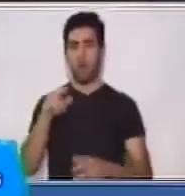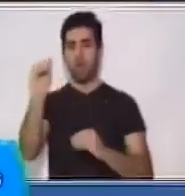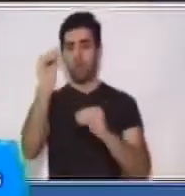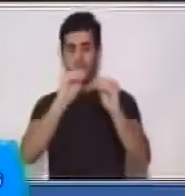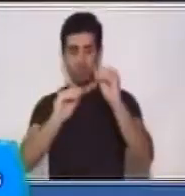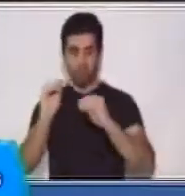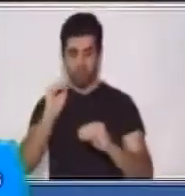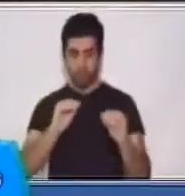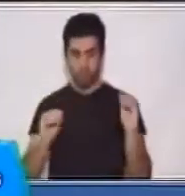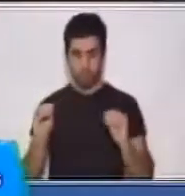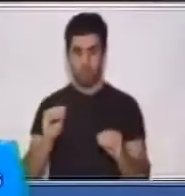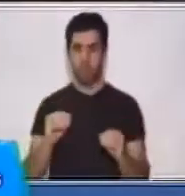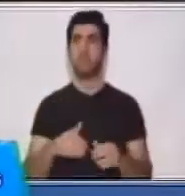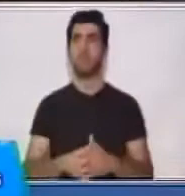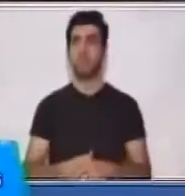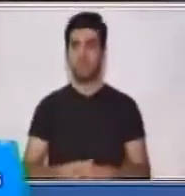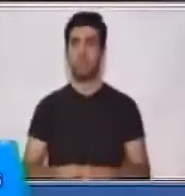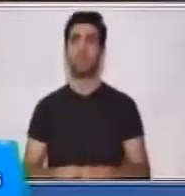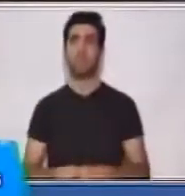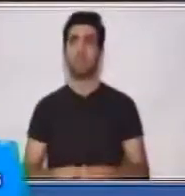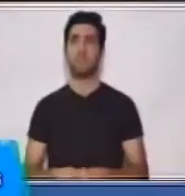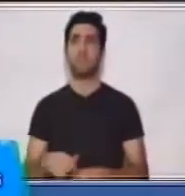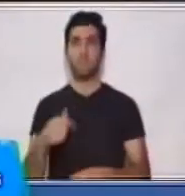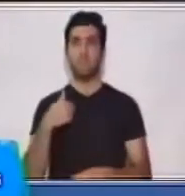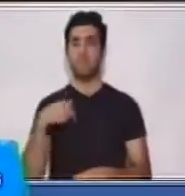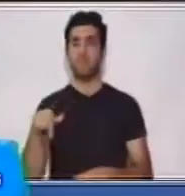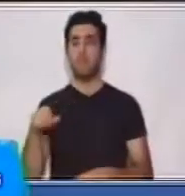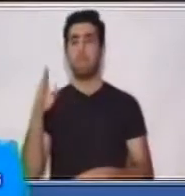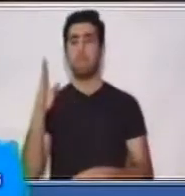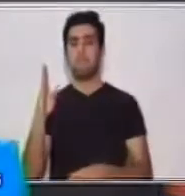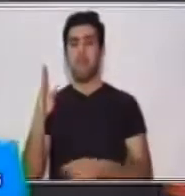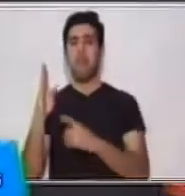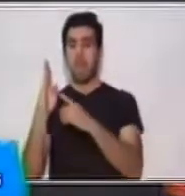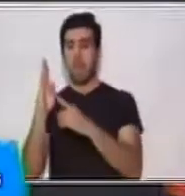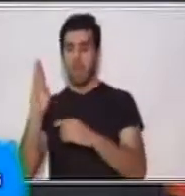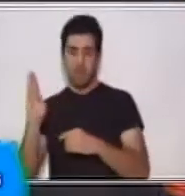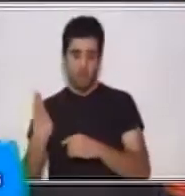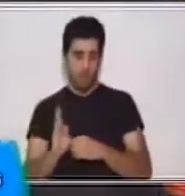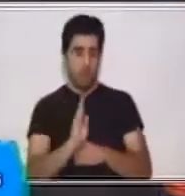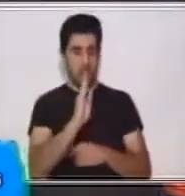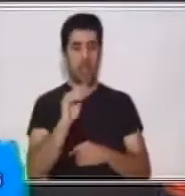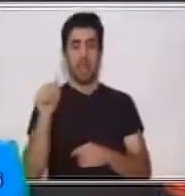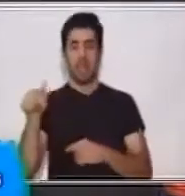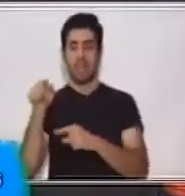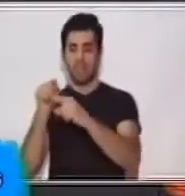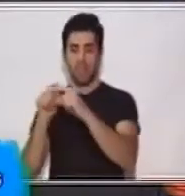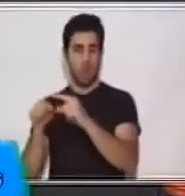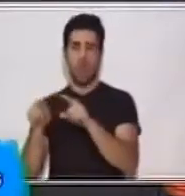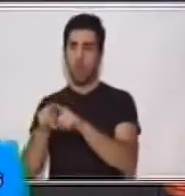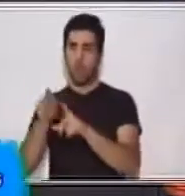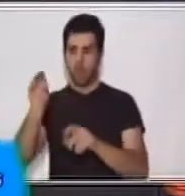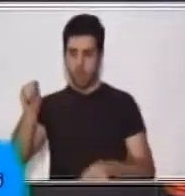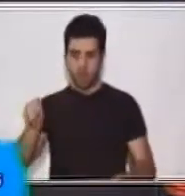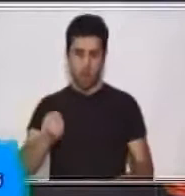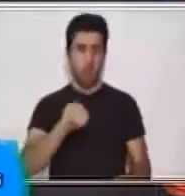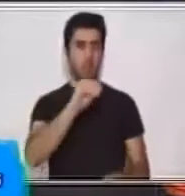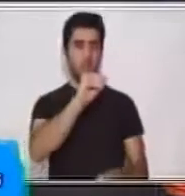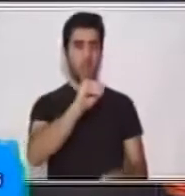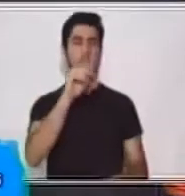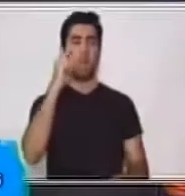trabajar. Vamos a despejar este denominador. Como este está dividiendo, vamos a multiplicar en ambos